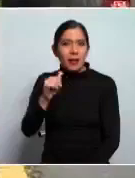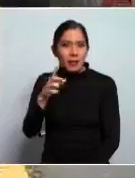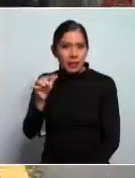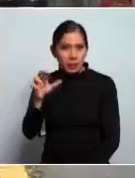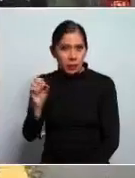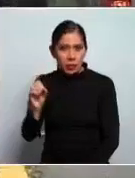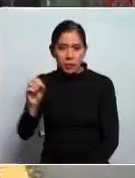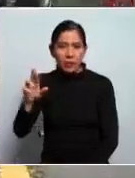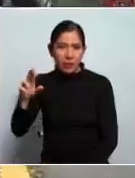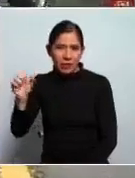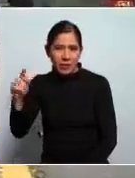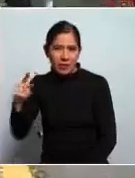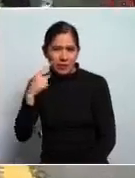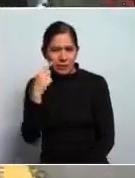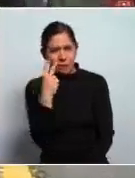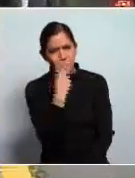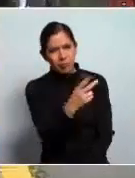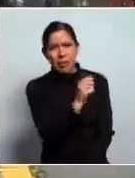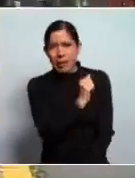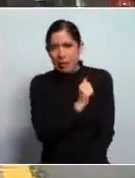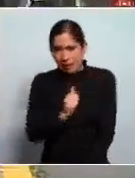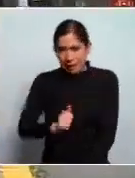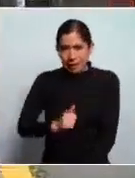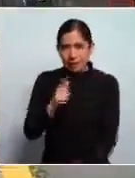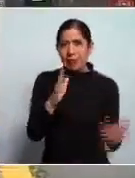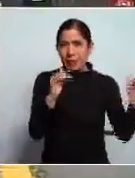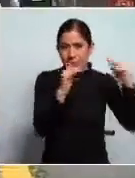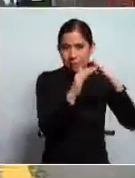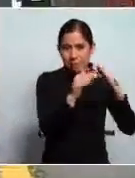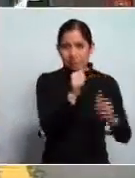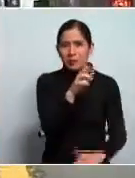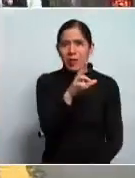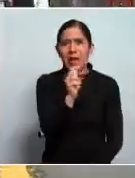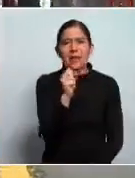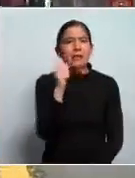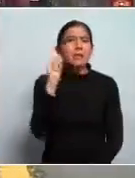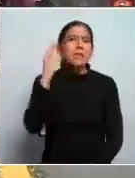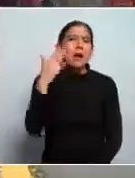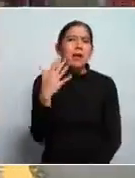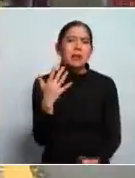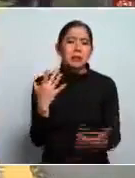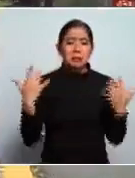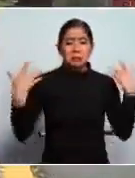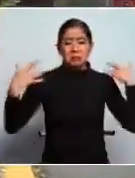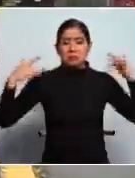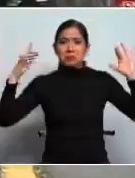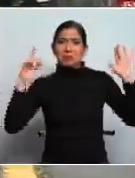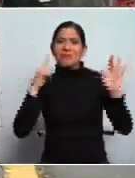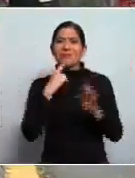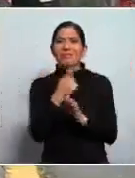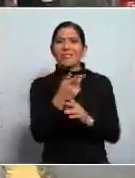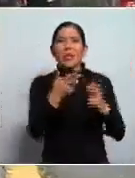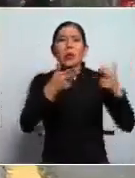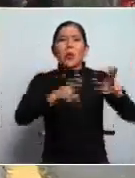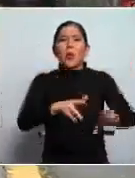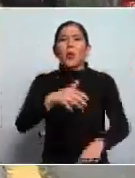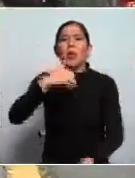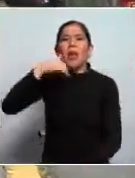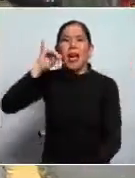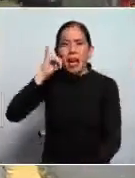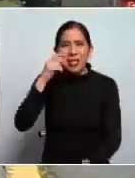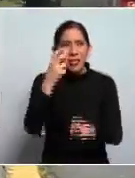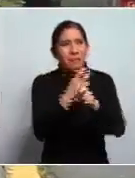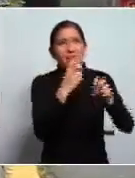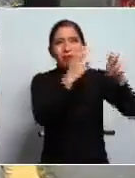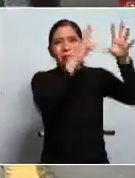alcalde Iván Arias estaría intentando lavarse las manos respecto a la tragedia acaecida en la víspera, donde dos